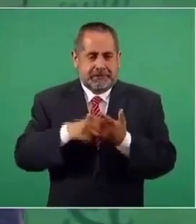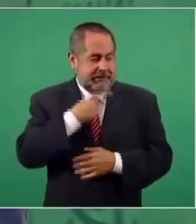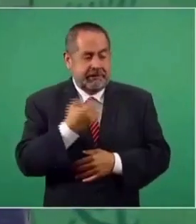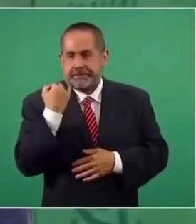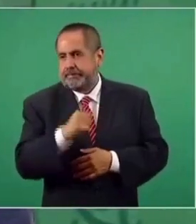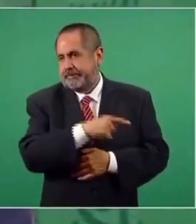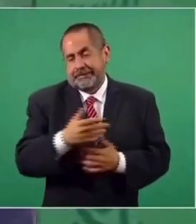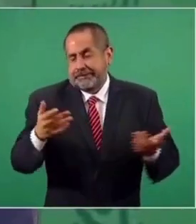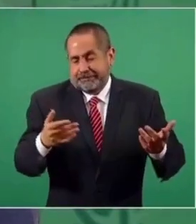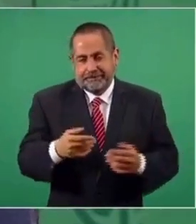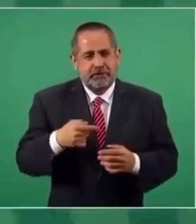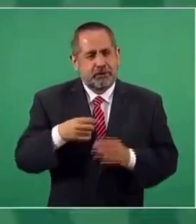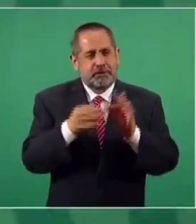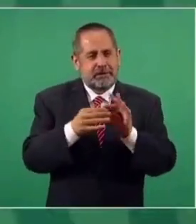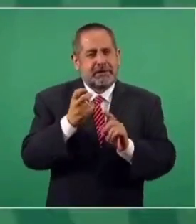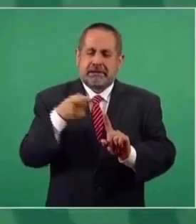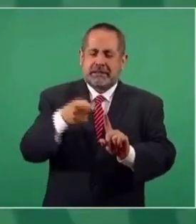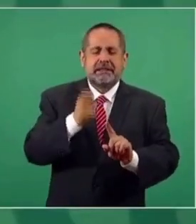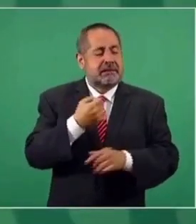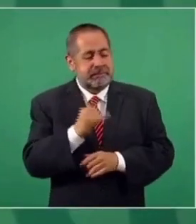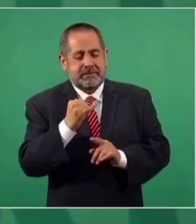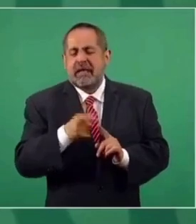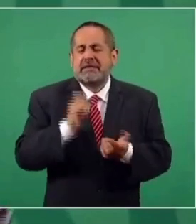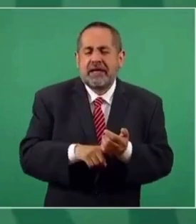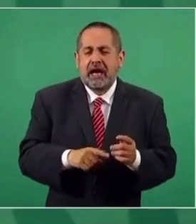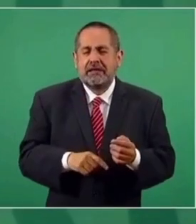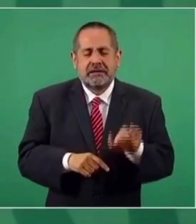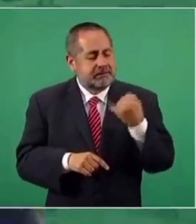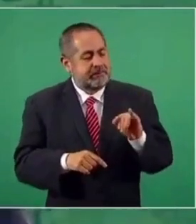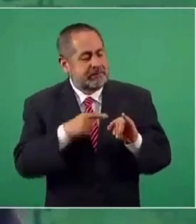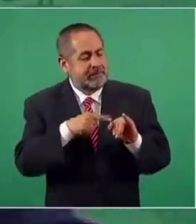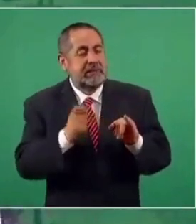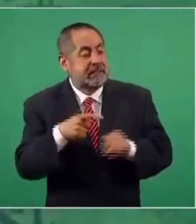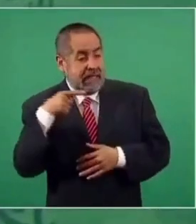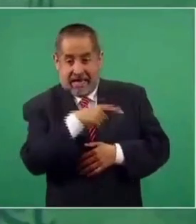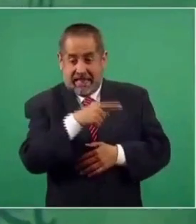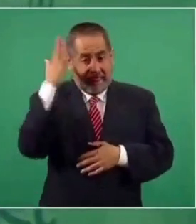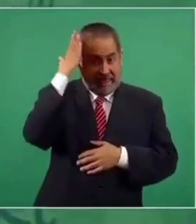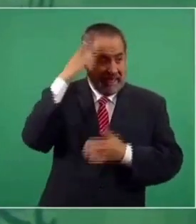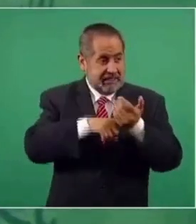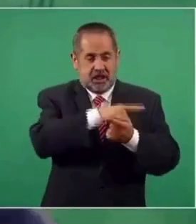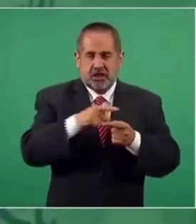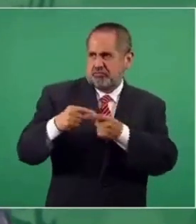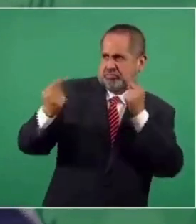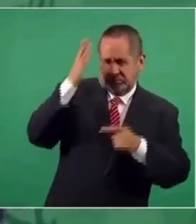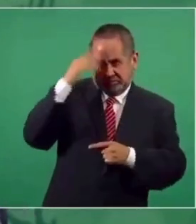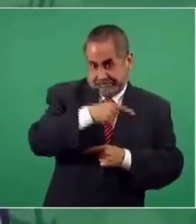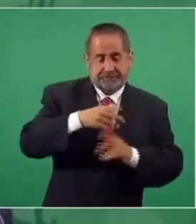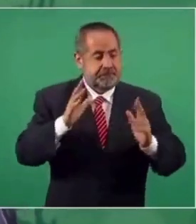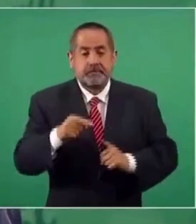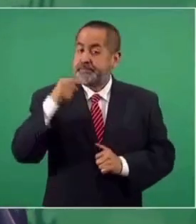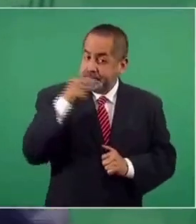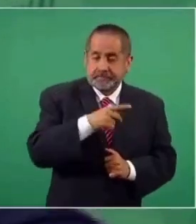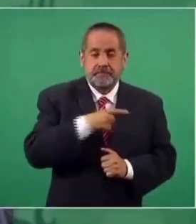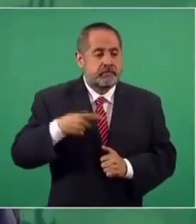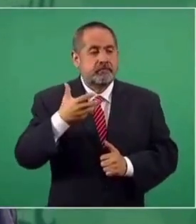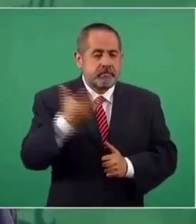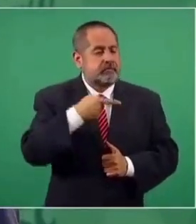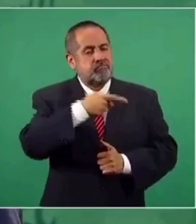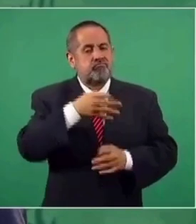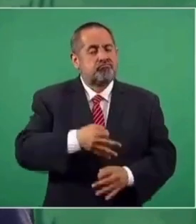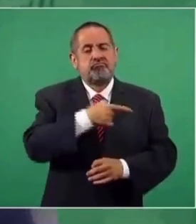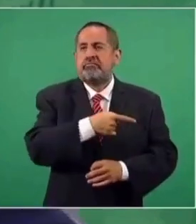ridículo, pues a lo que me estoy refiriendo es de que un dirigente, un opositor, tiene que